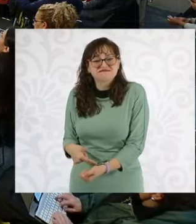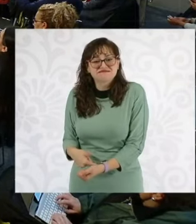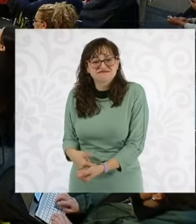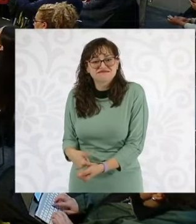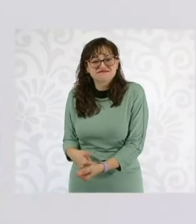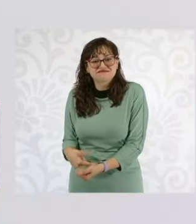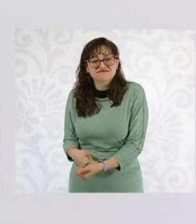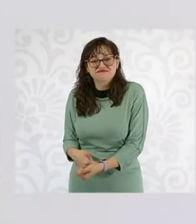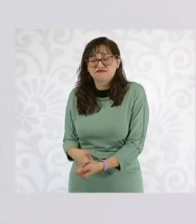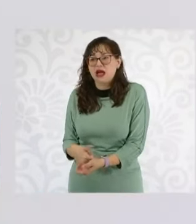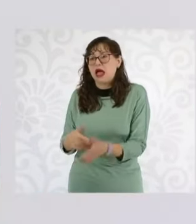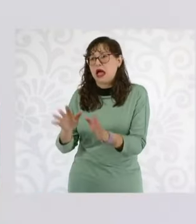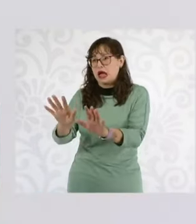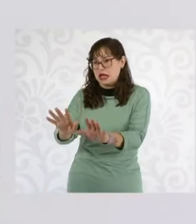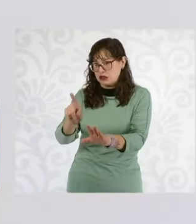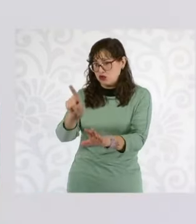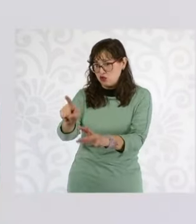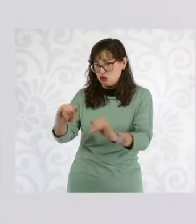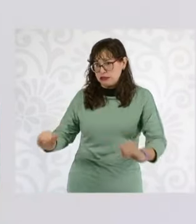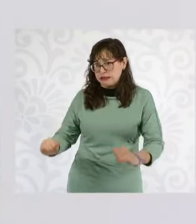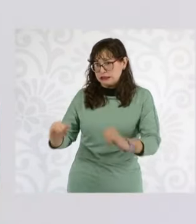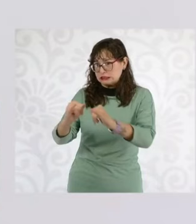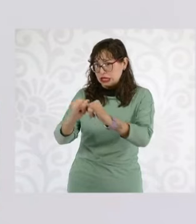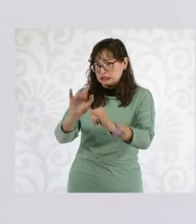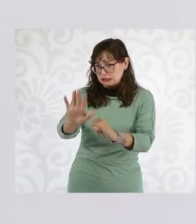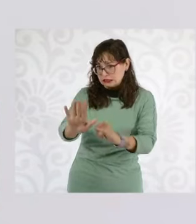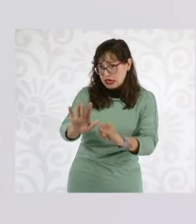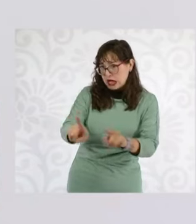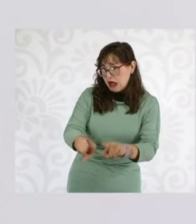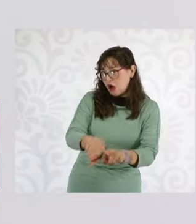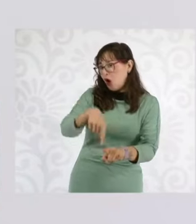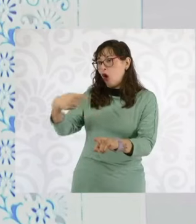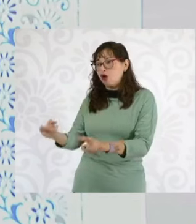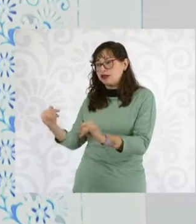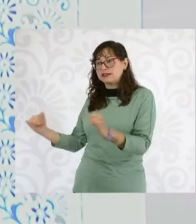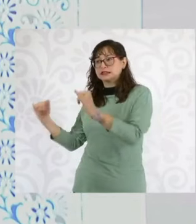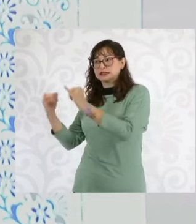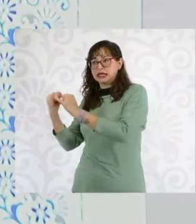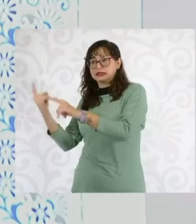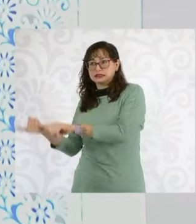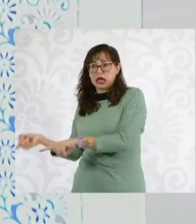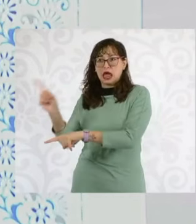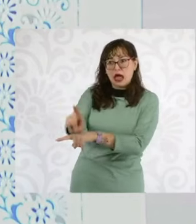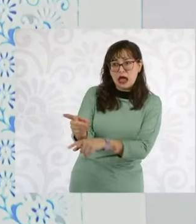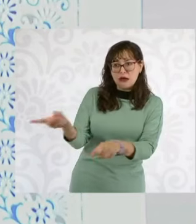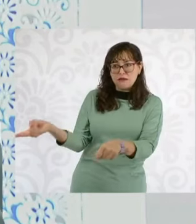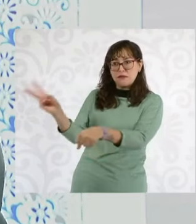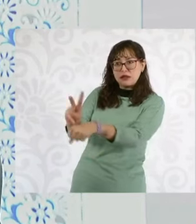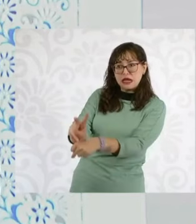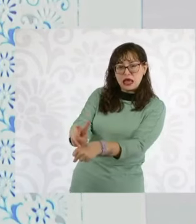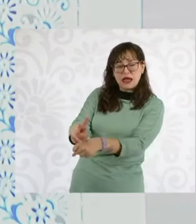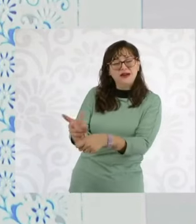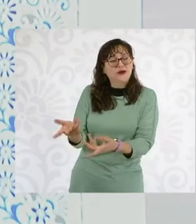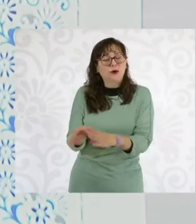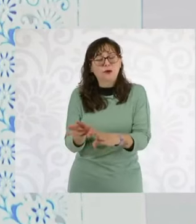Entonces, ¿qué ahora vamos a crear? ¿Otro organismo autónomo que revise que no haya corrupción y que haya transparencia en el